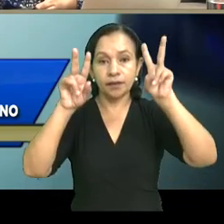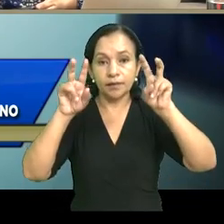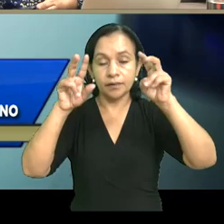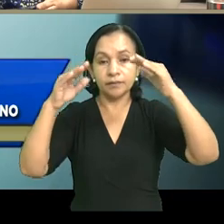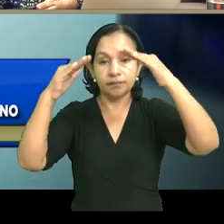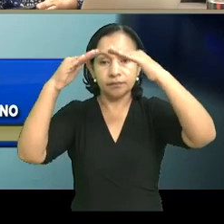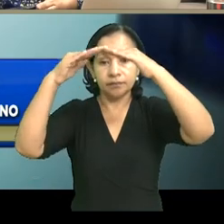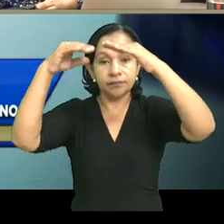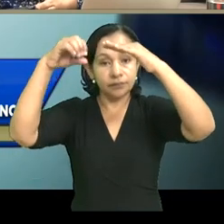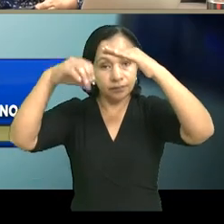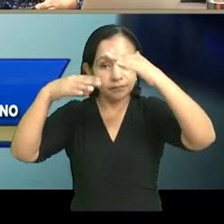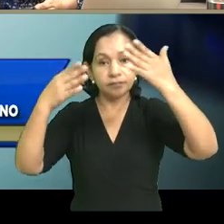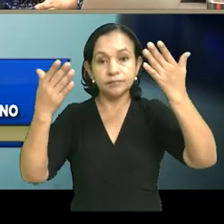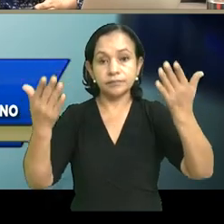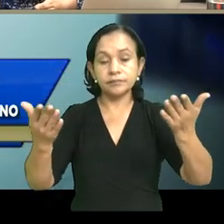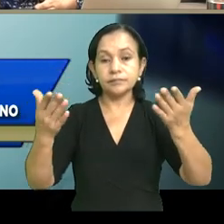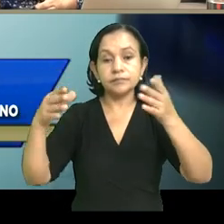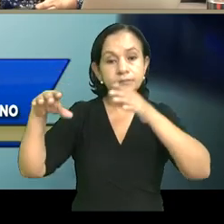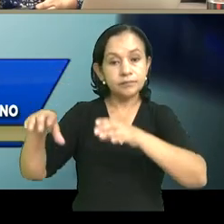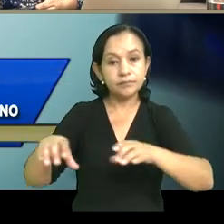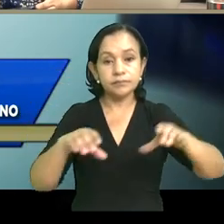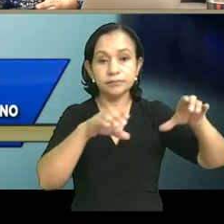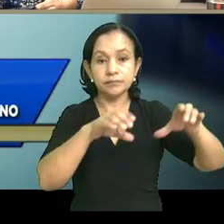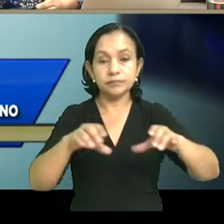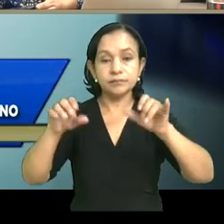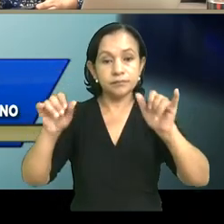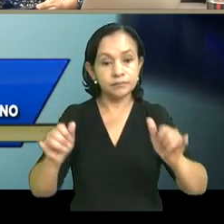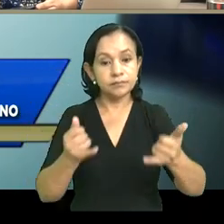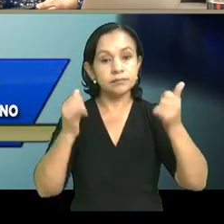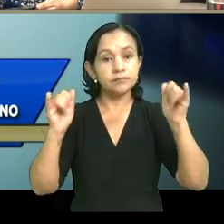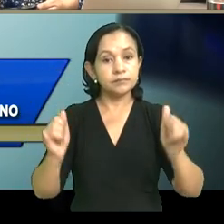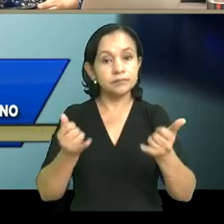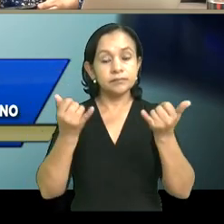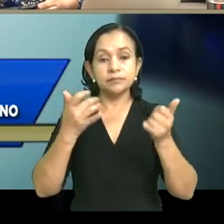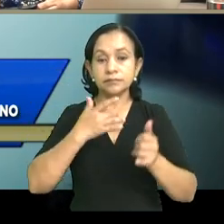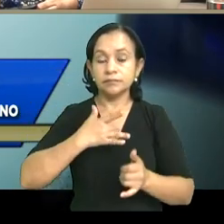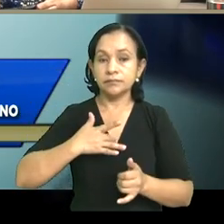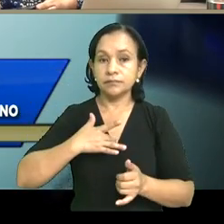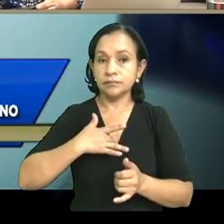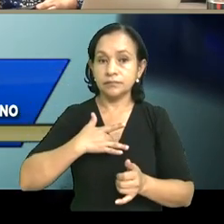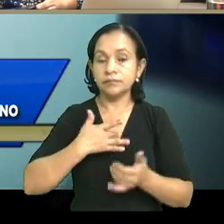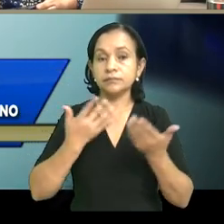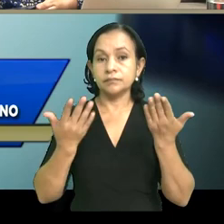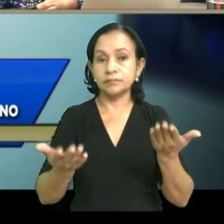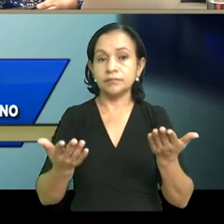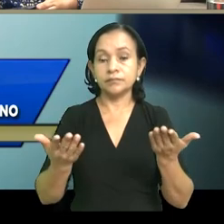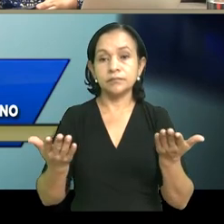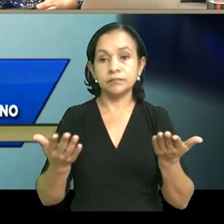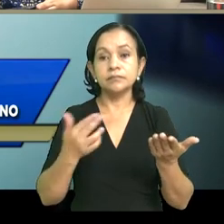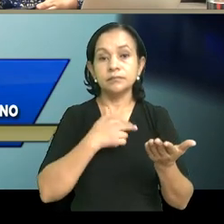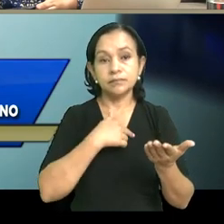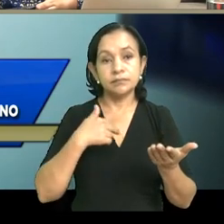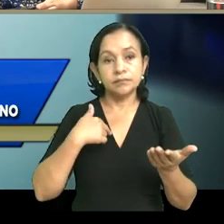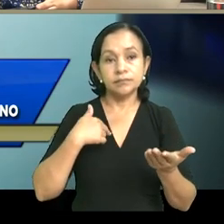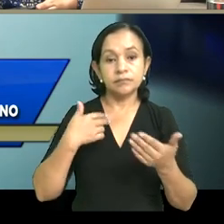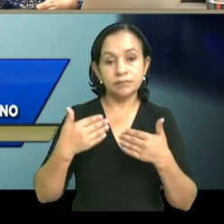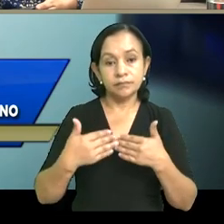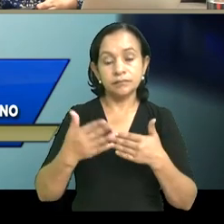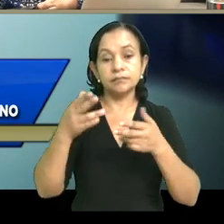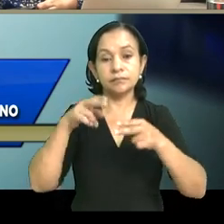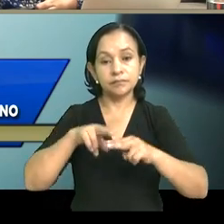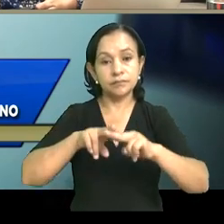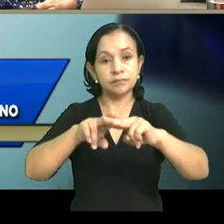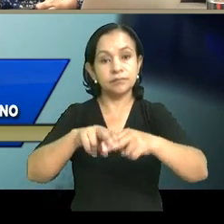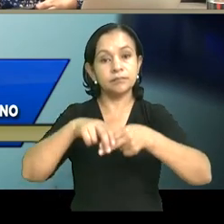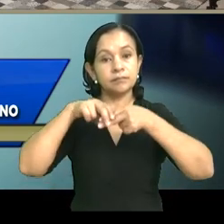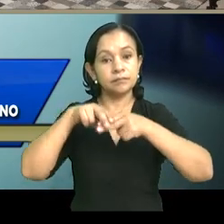electrificación, estamos hablando de la recreación, que también es necesario. También es necesario tener una recreación. Hemos visto cómo se van remozando parques,